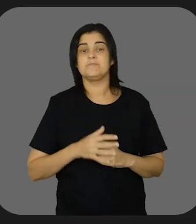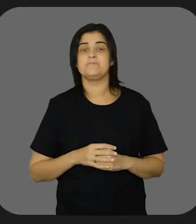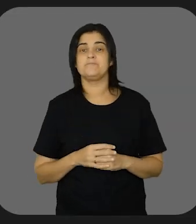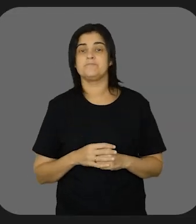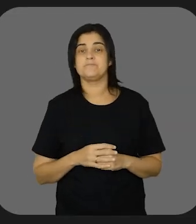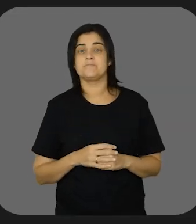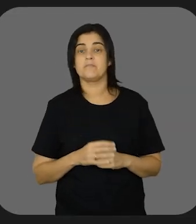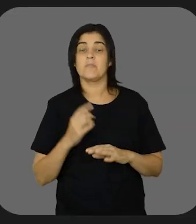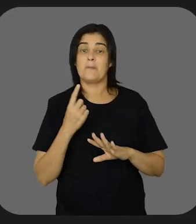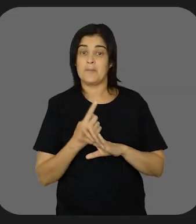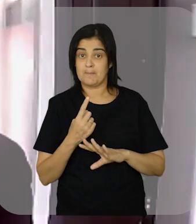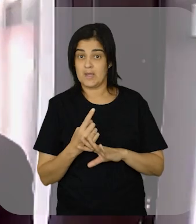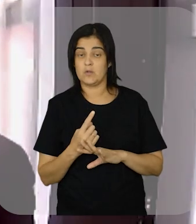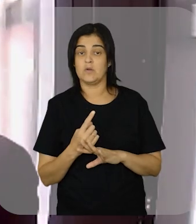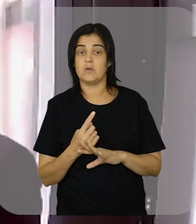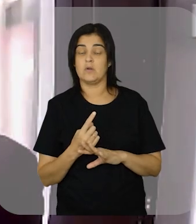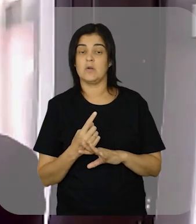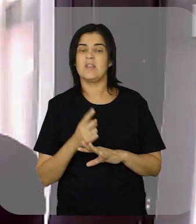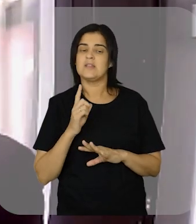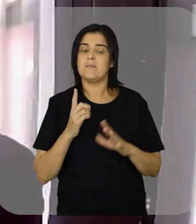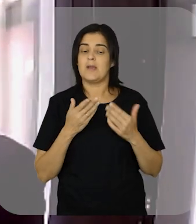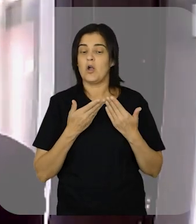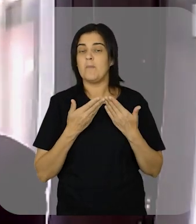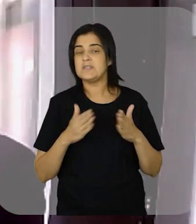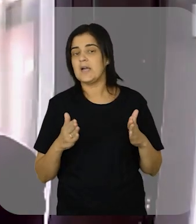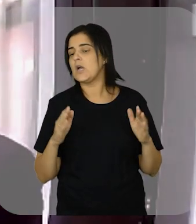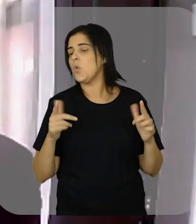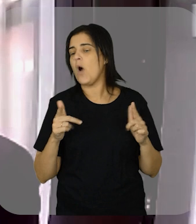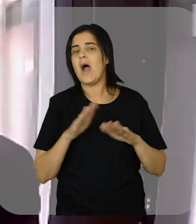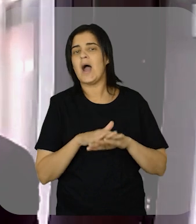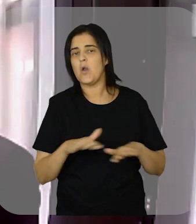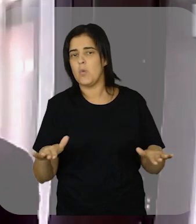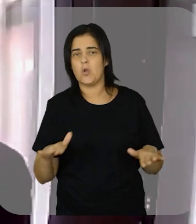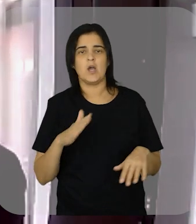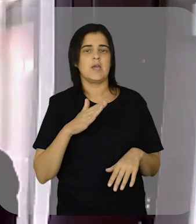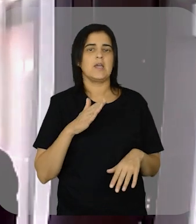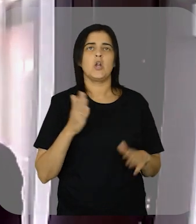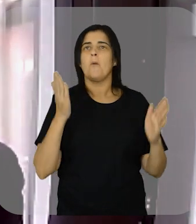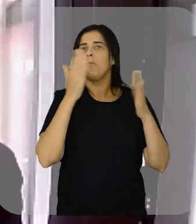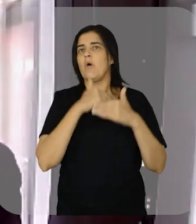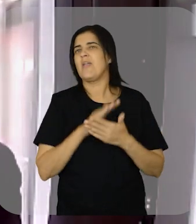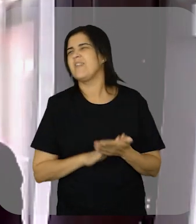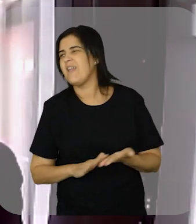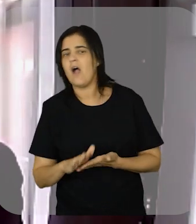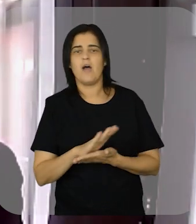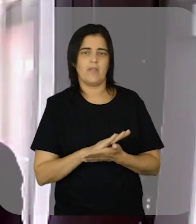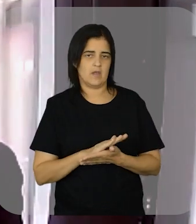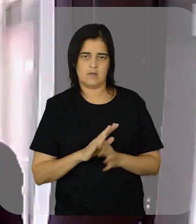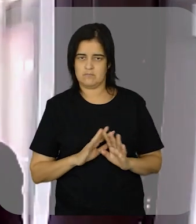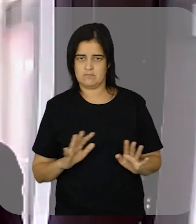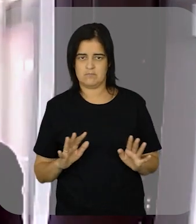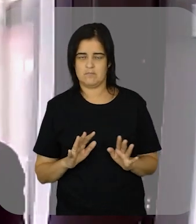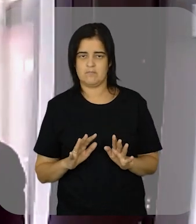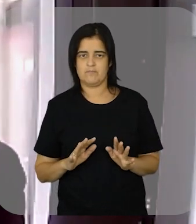siguiente. Primero que tenemos que partir de que no hay alumnos que no sepan, no puedan nada, ¿tá? Eso me